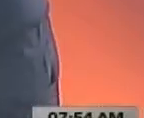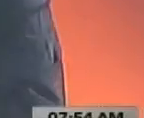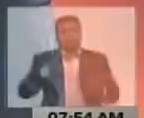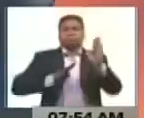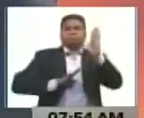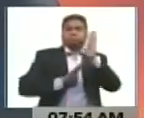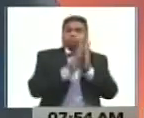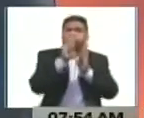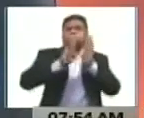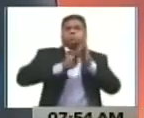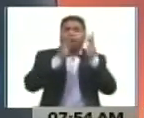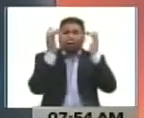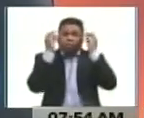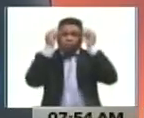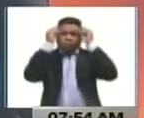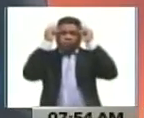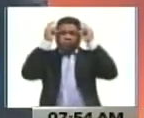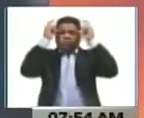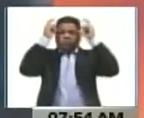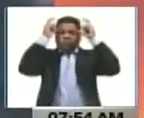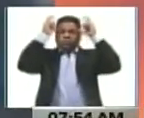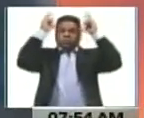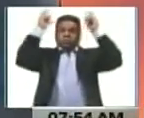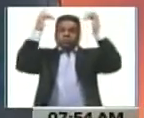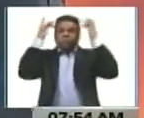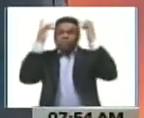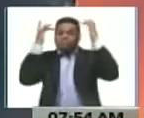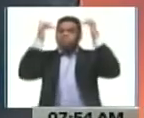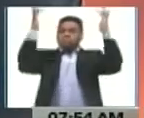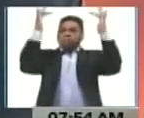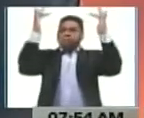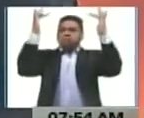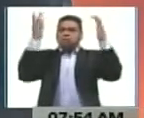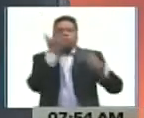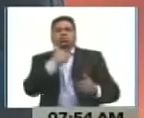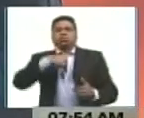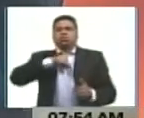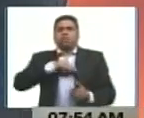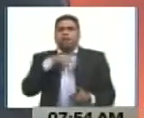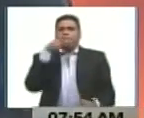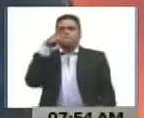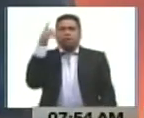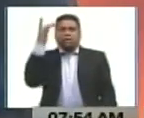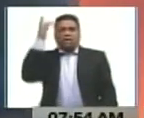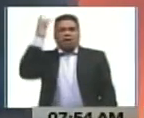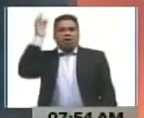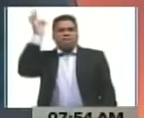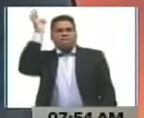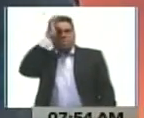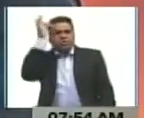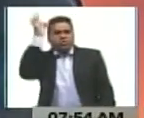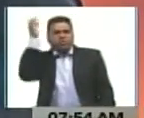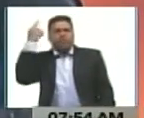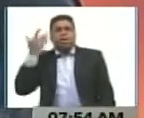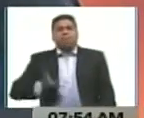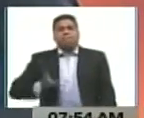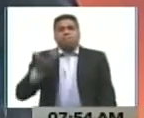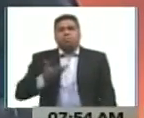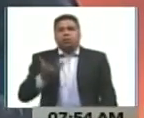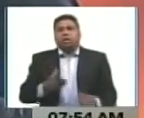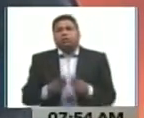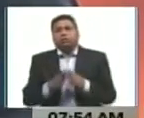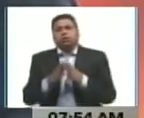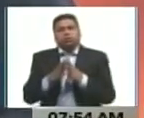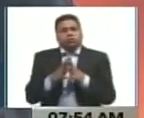tres lustros, que ha asumido la política, la filosofía y el pensamiento como el